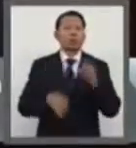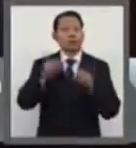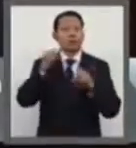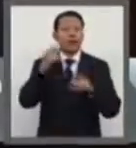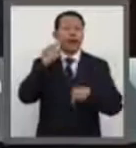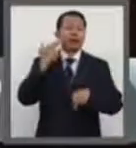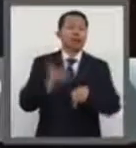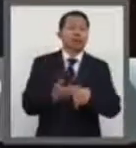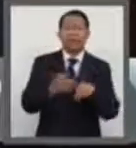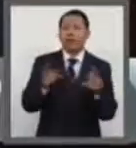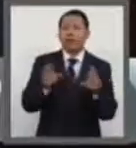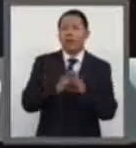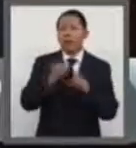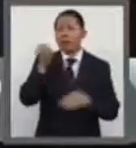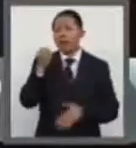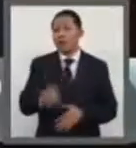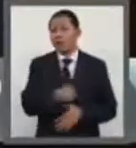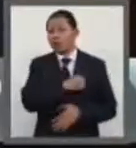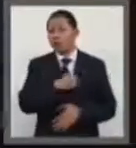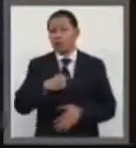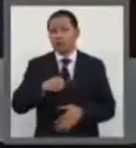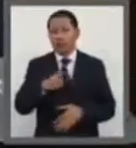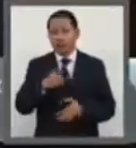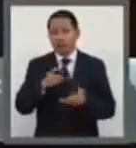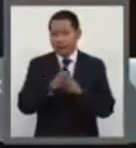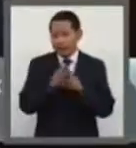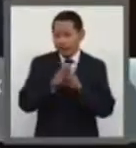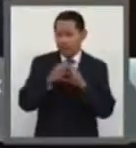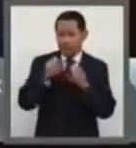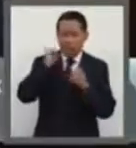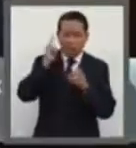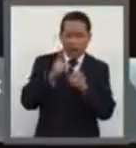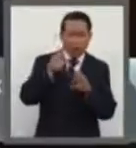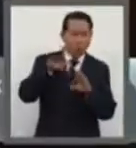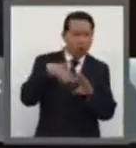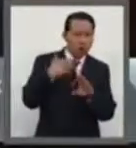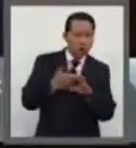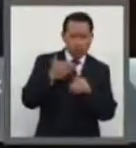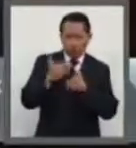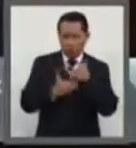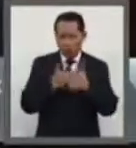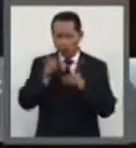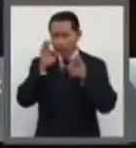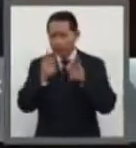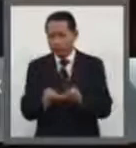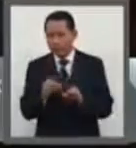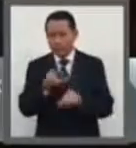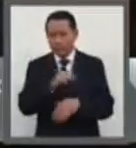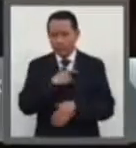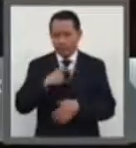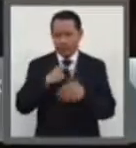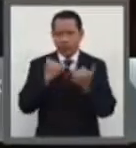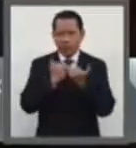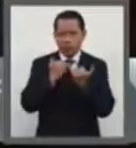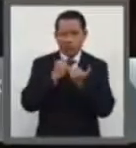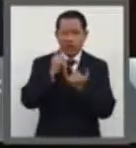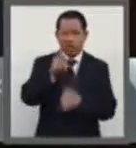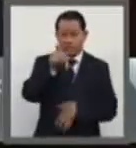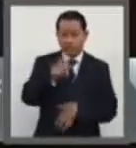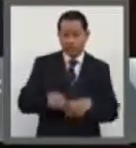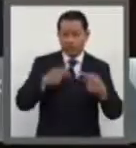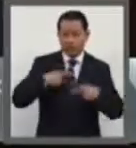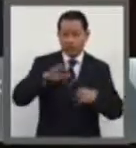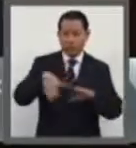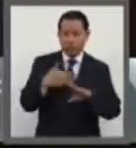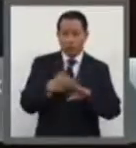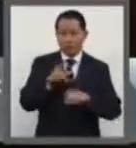la obligación de evitar cualquier acto que violente el debido proceso y que atente contra la dignidad de